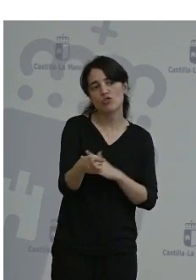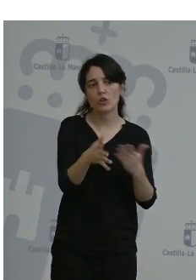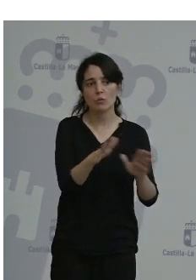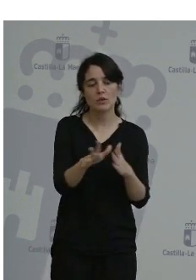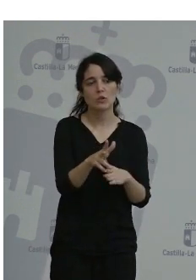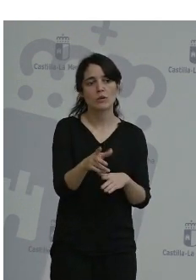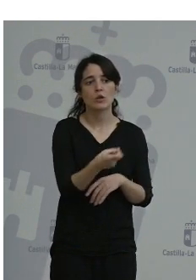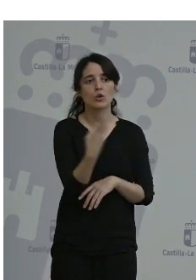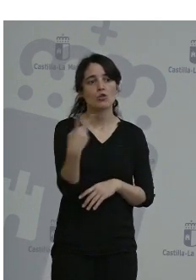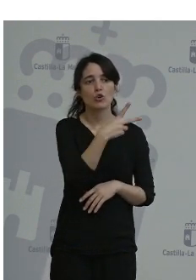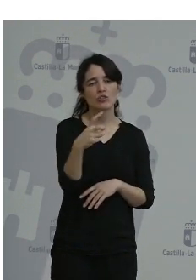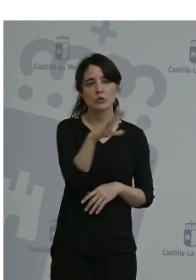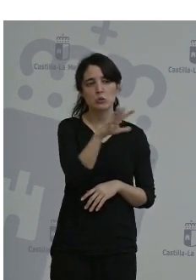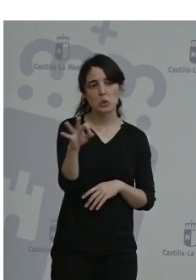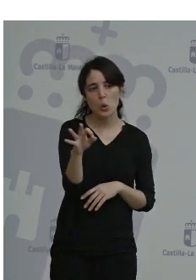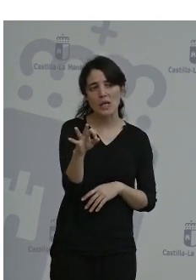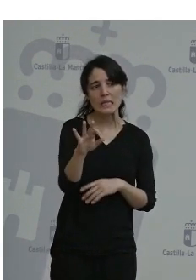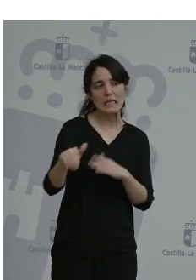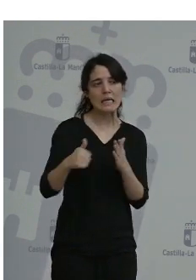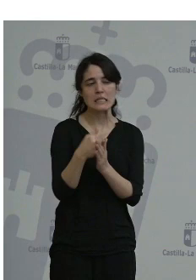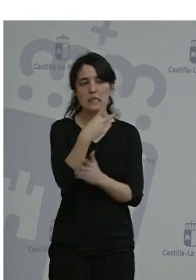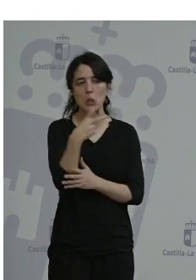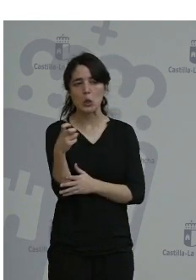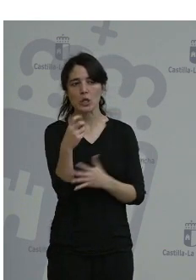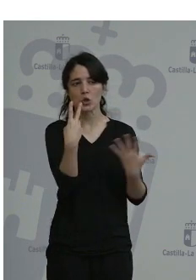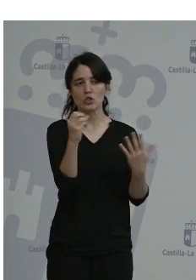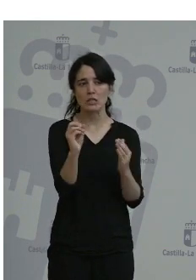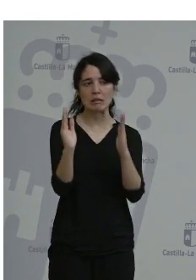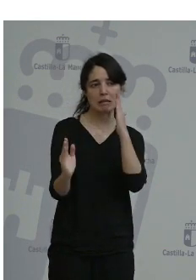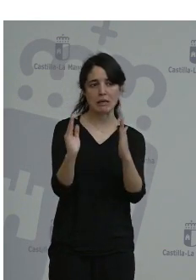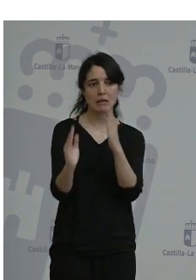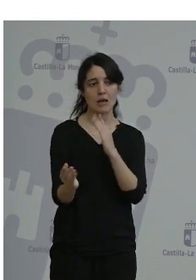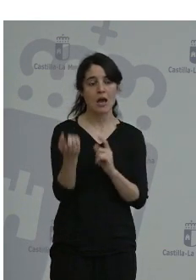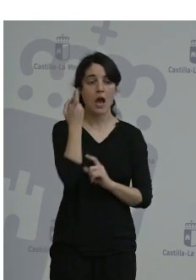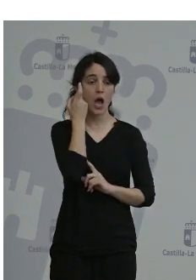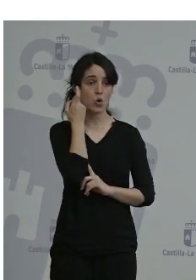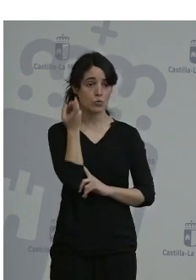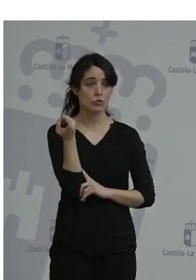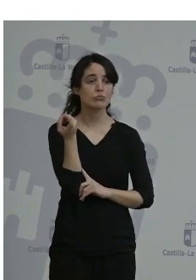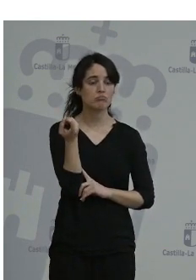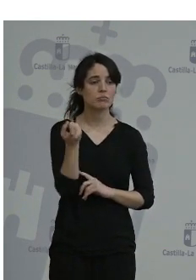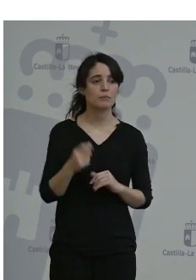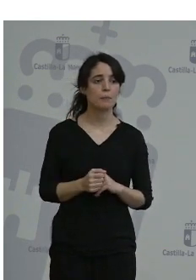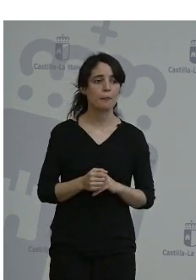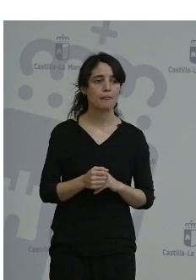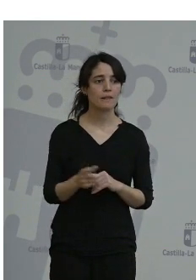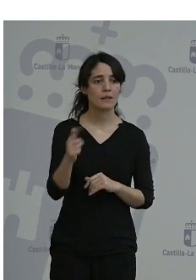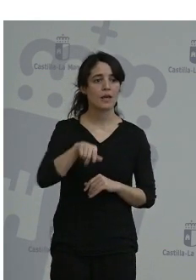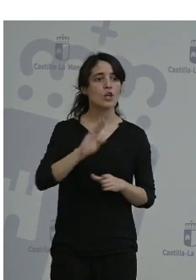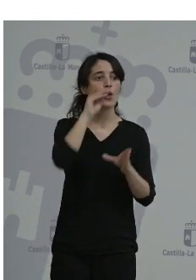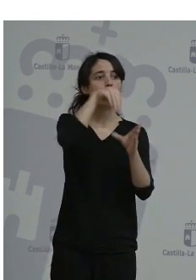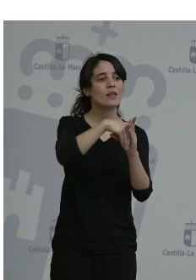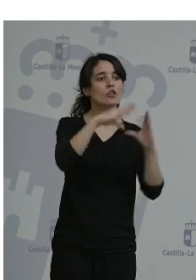250 a 270 chicos y chicas, y que están en 22